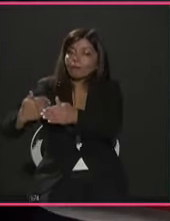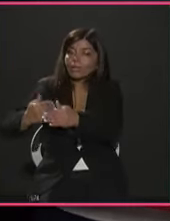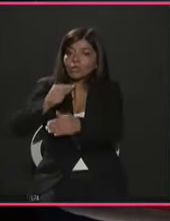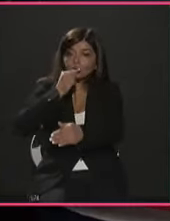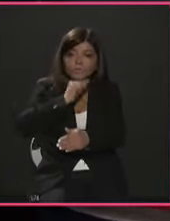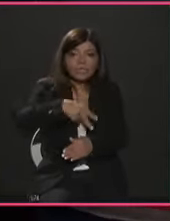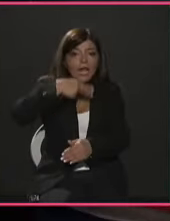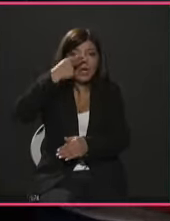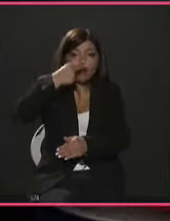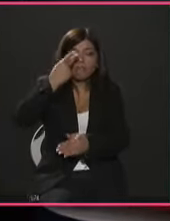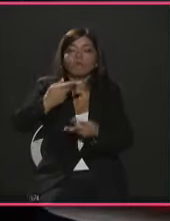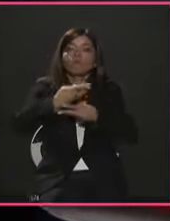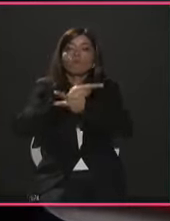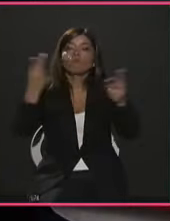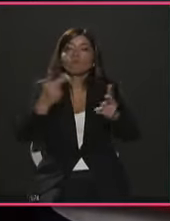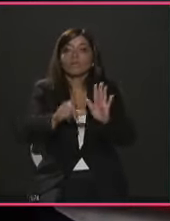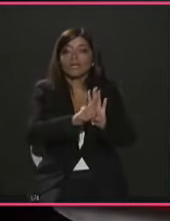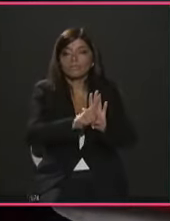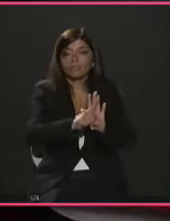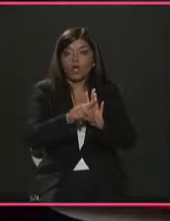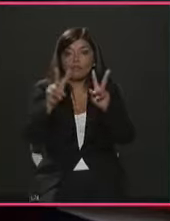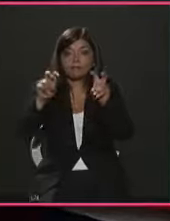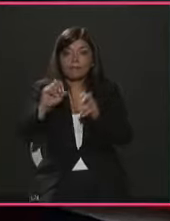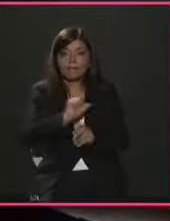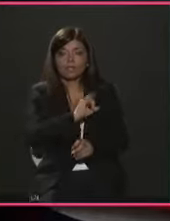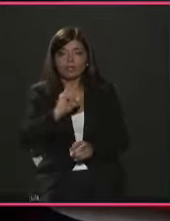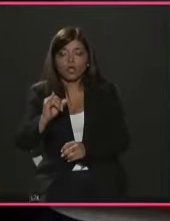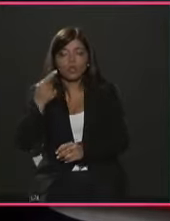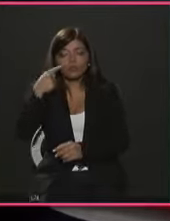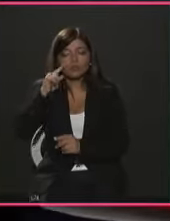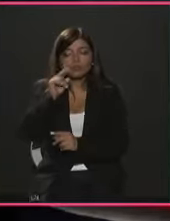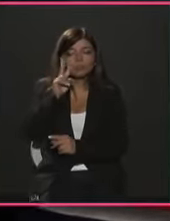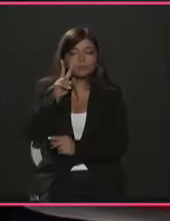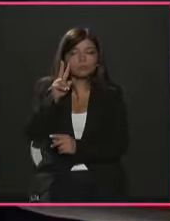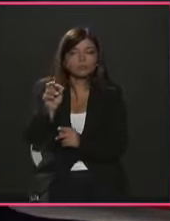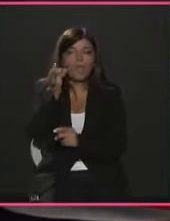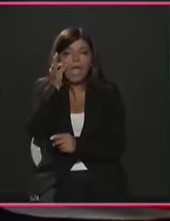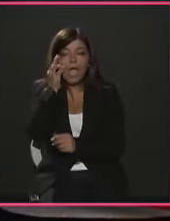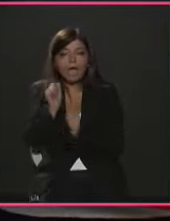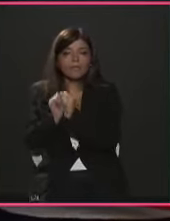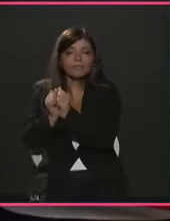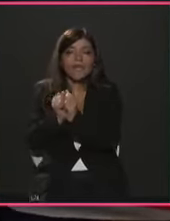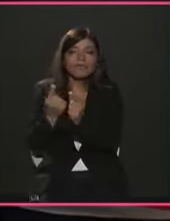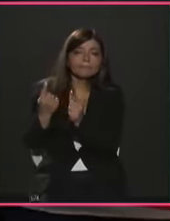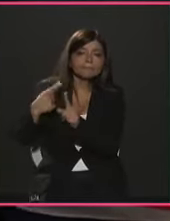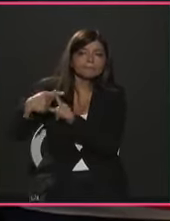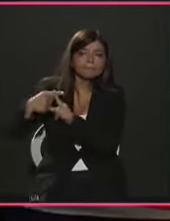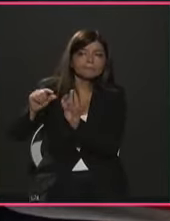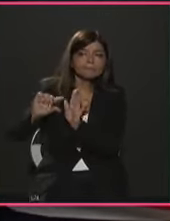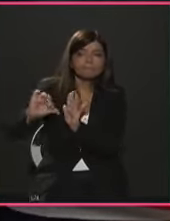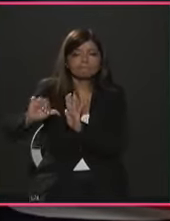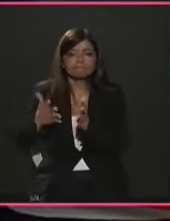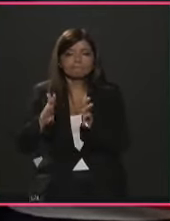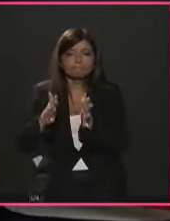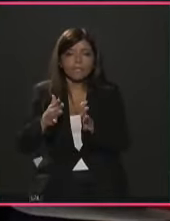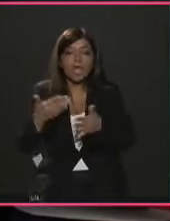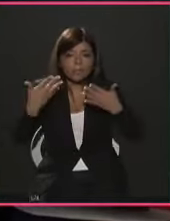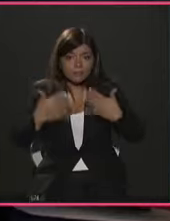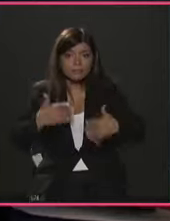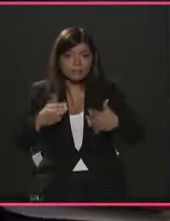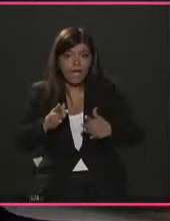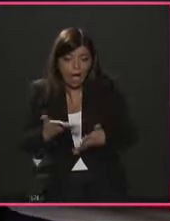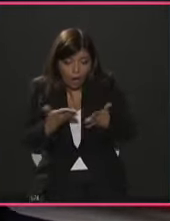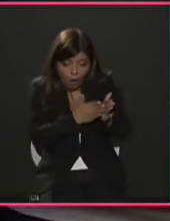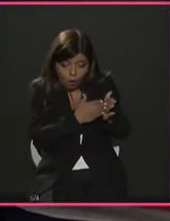noviembre publicó su legislación Nosotros hemos acompañado ese proceso para entender qué funciona qué no funciona y hoy día estamos ya en las